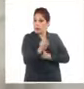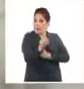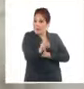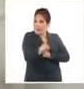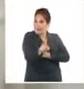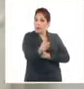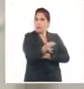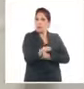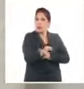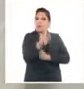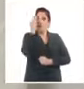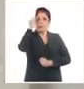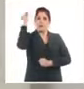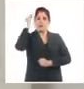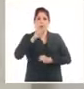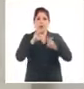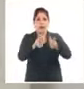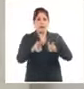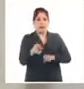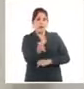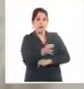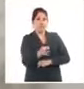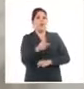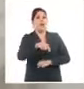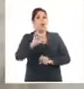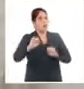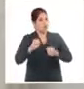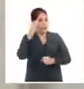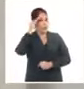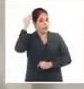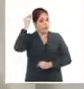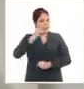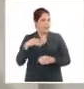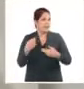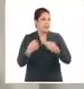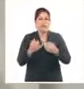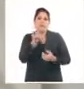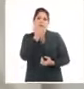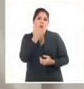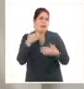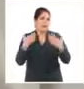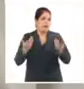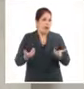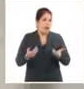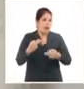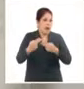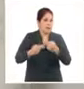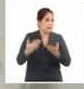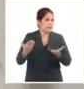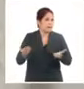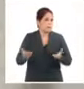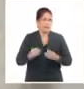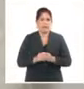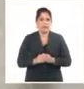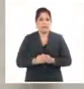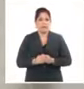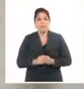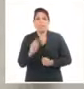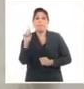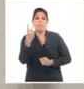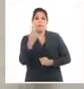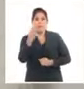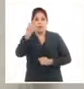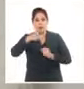situarse desde la asamblea del municipio en qué es lo que tiene en el territorio. Porque fíjense, primero es el ser